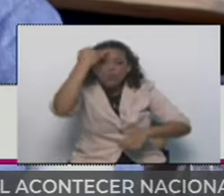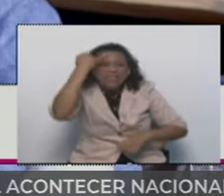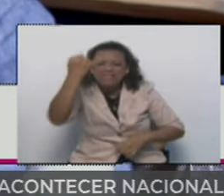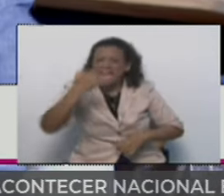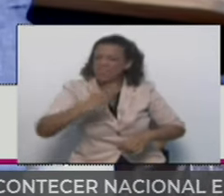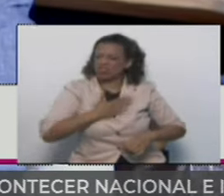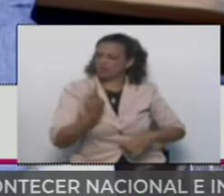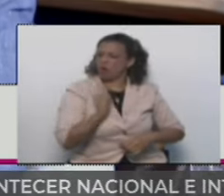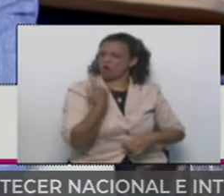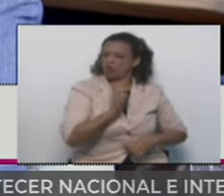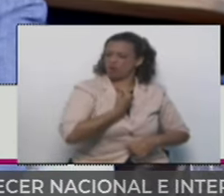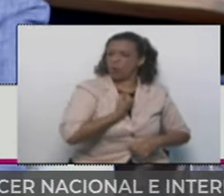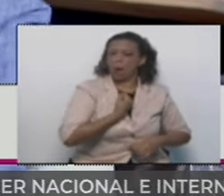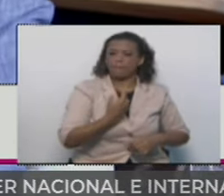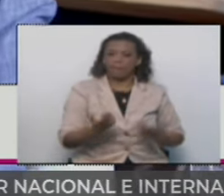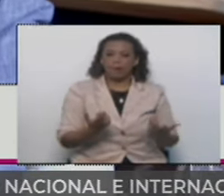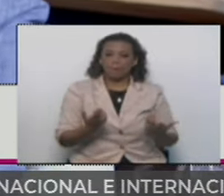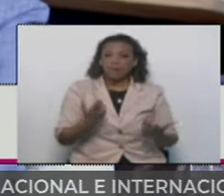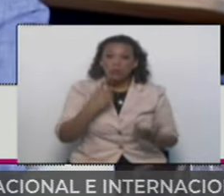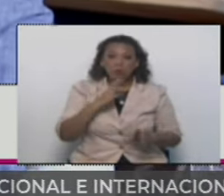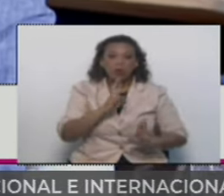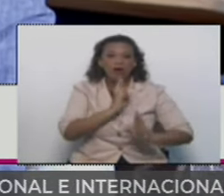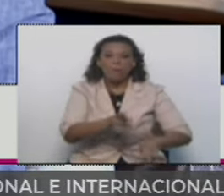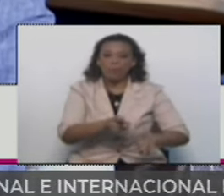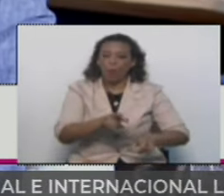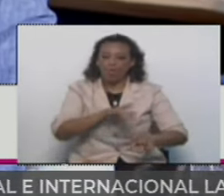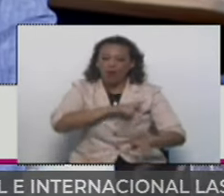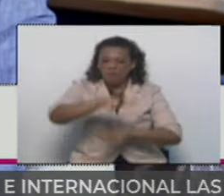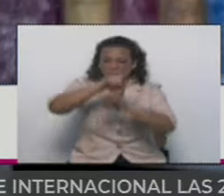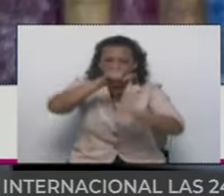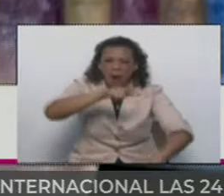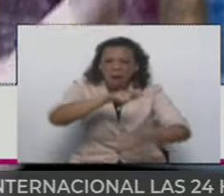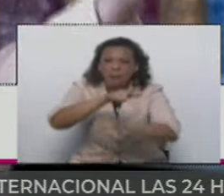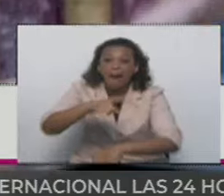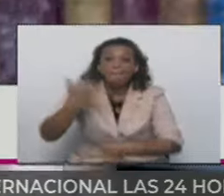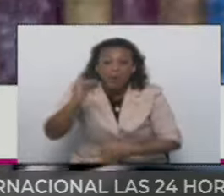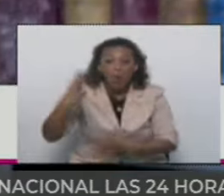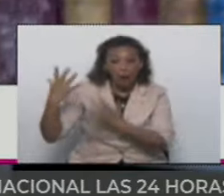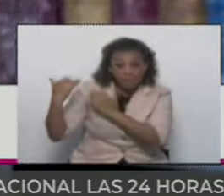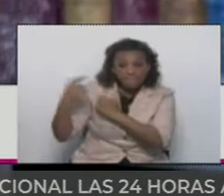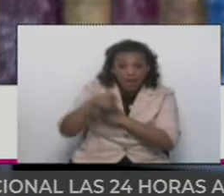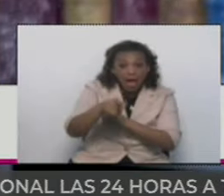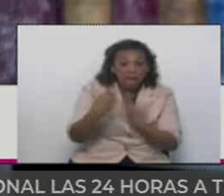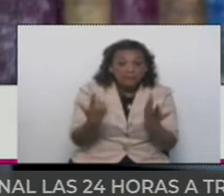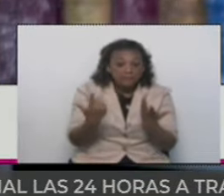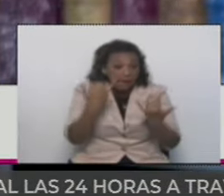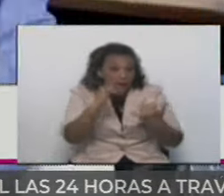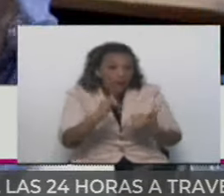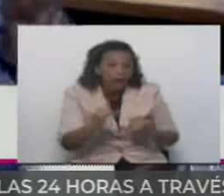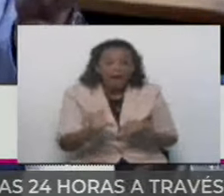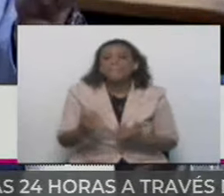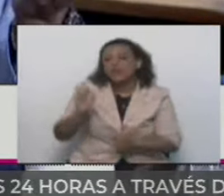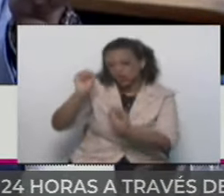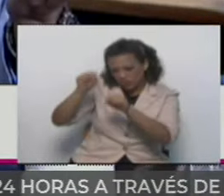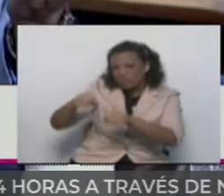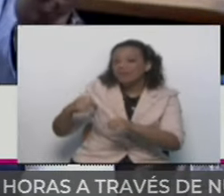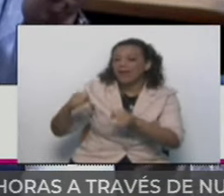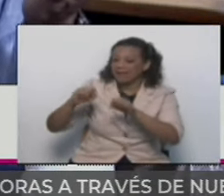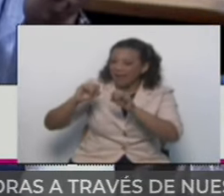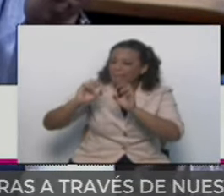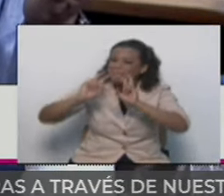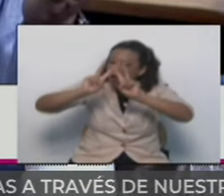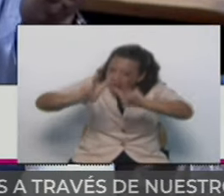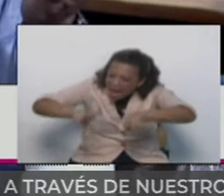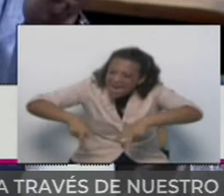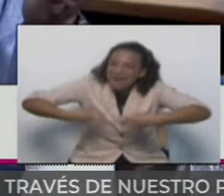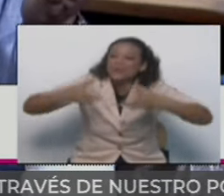ellos reaccionan a bombazos. Fíjate que hay dos elementos. Pero usted tiene esperanza en ese otro mundo que van a ser, ¿no? Es que ya nació el otro mundo y no